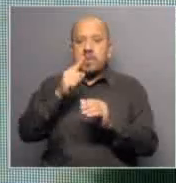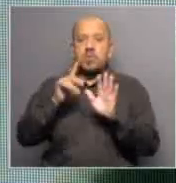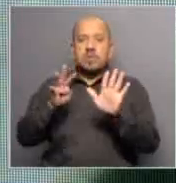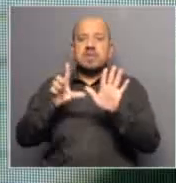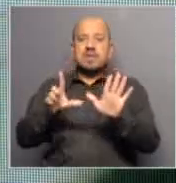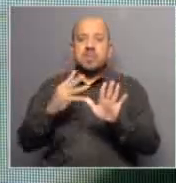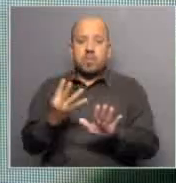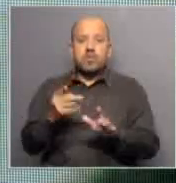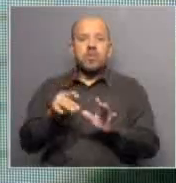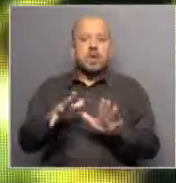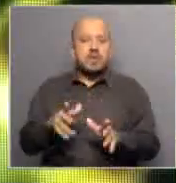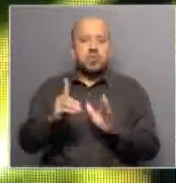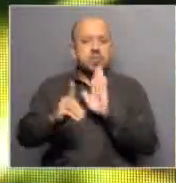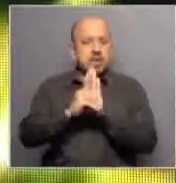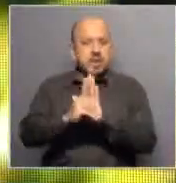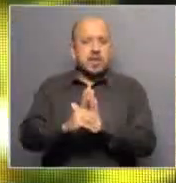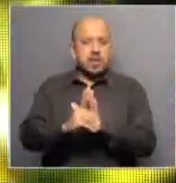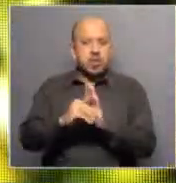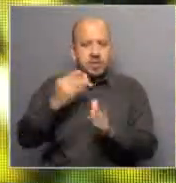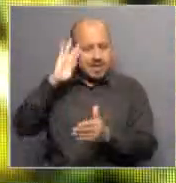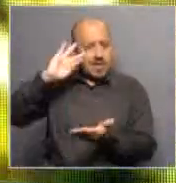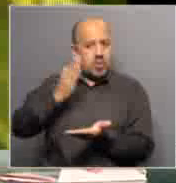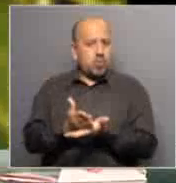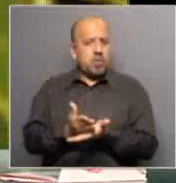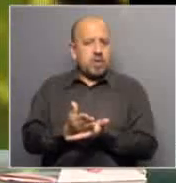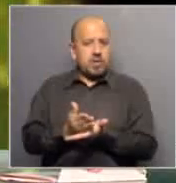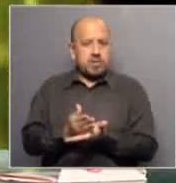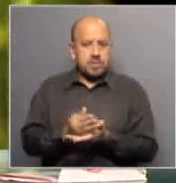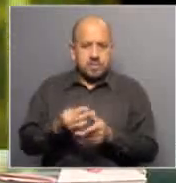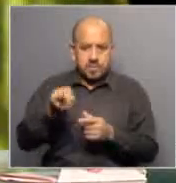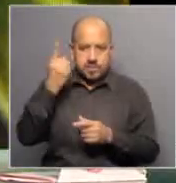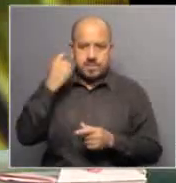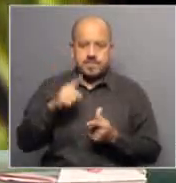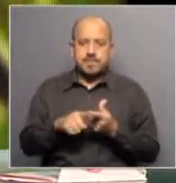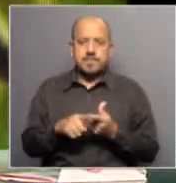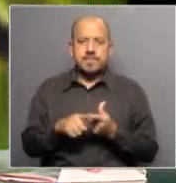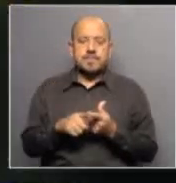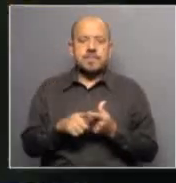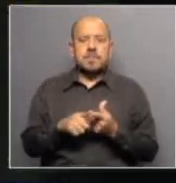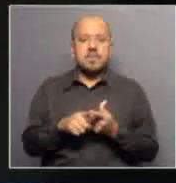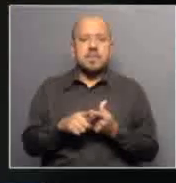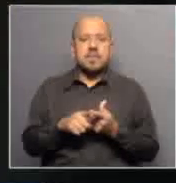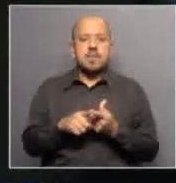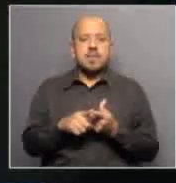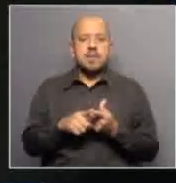74. Decreto ley de la dictadura, fíjate lo que te estoy diciendo. Pero